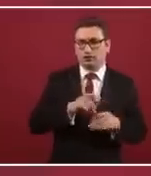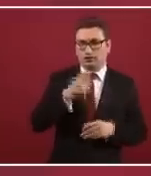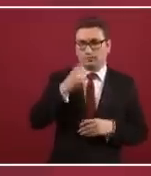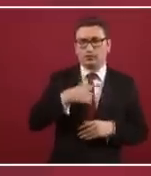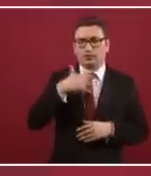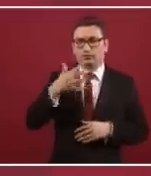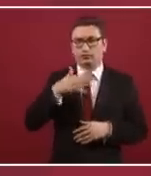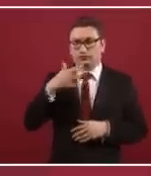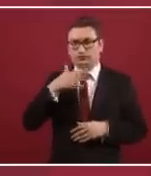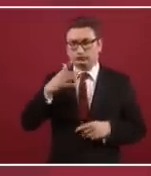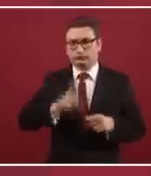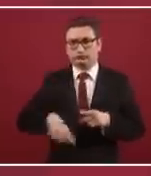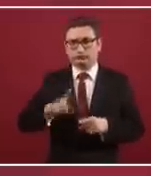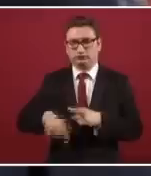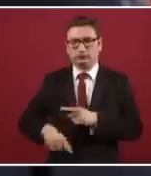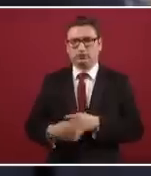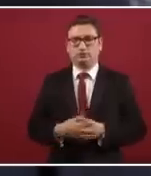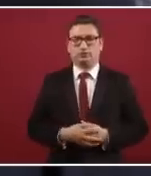Anticorrupción